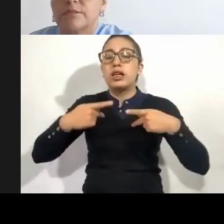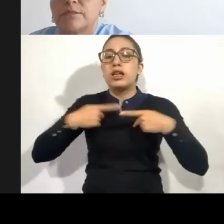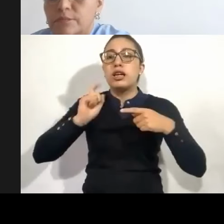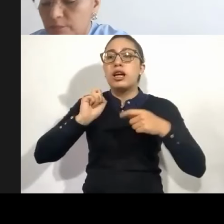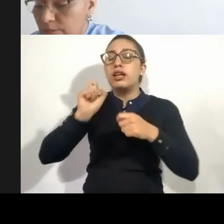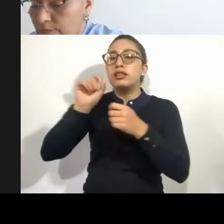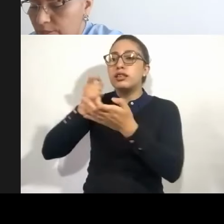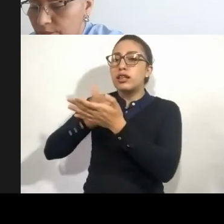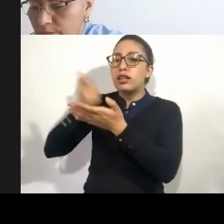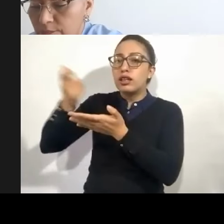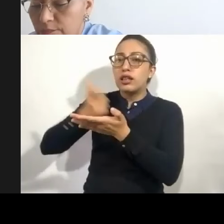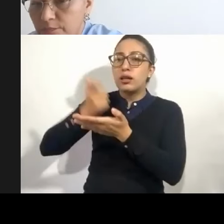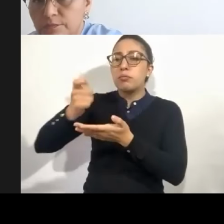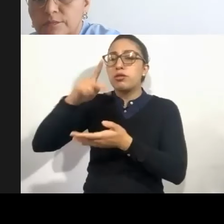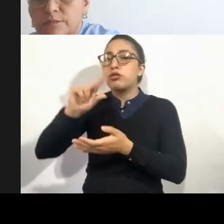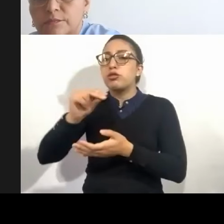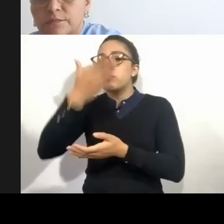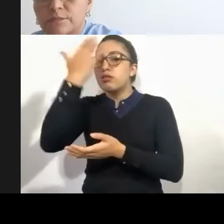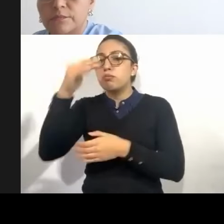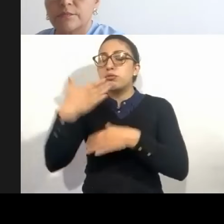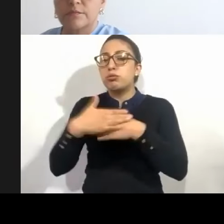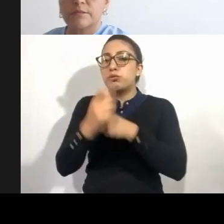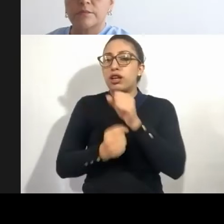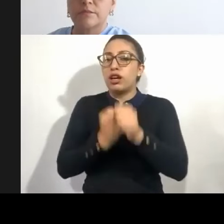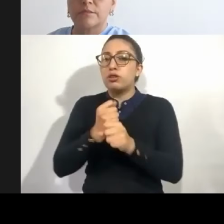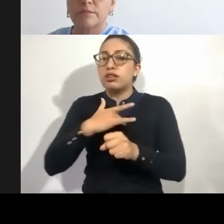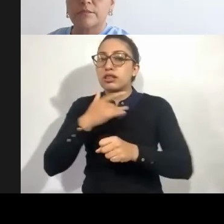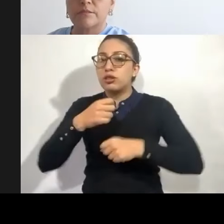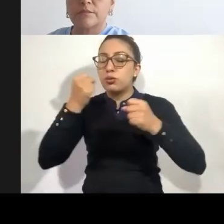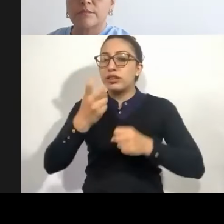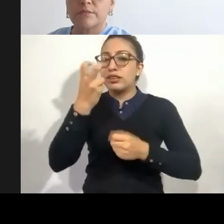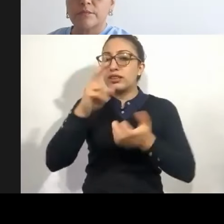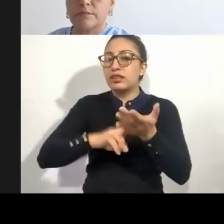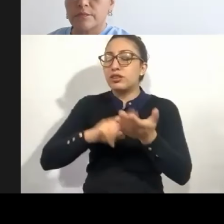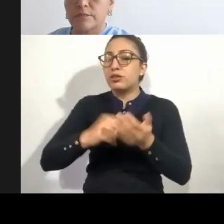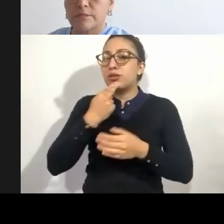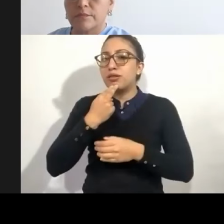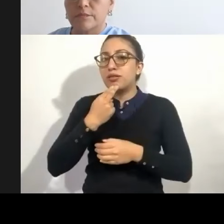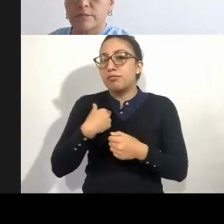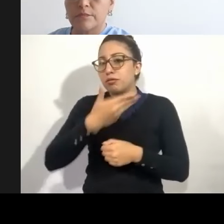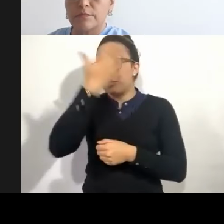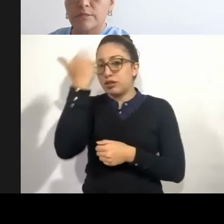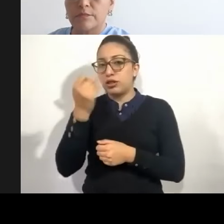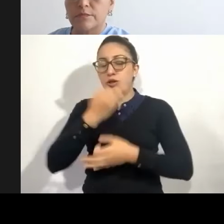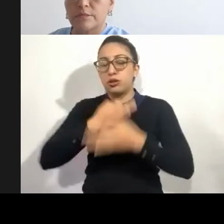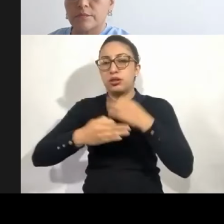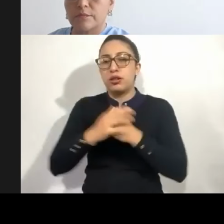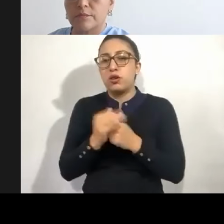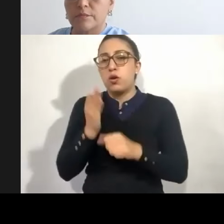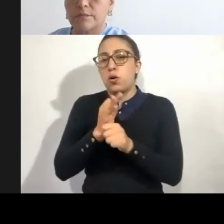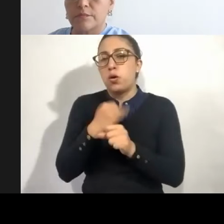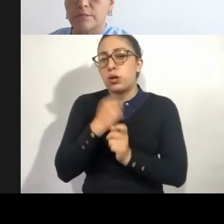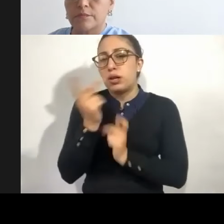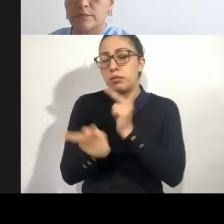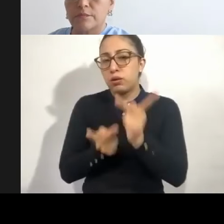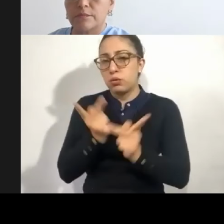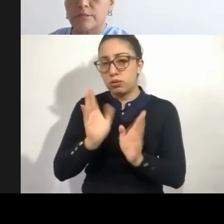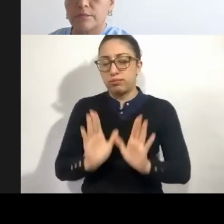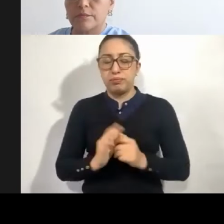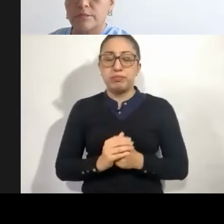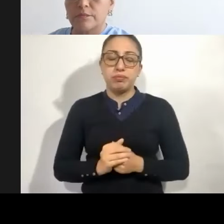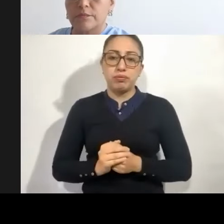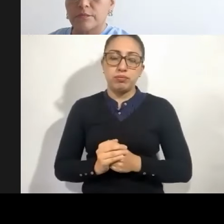próximo año lo tenga, pero bueno, ahí seguramente fue un cálculo mal dado. Yo le preguntaría, porque